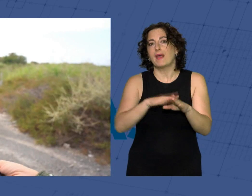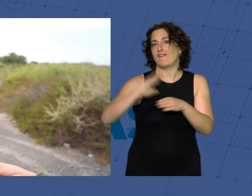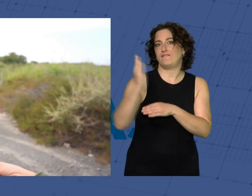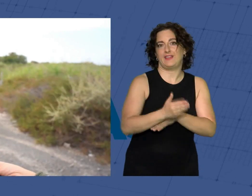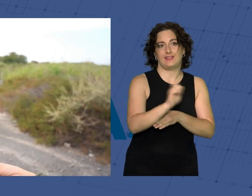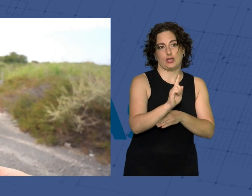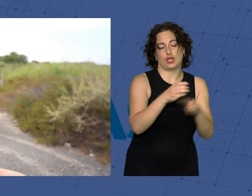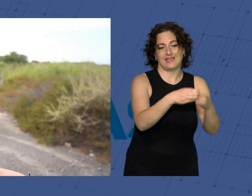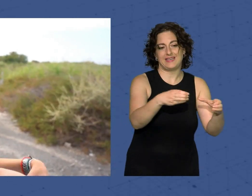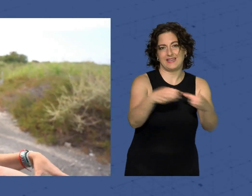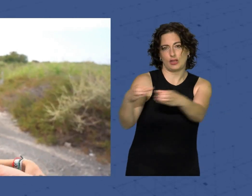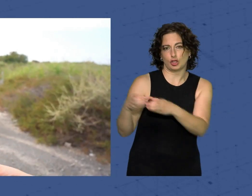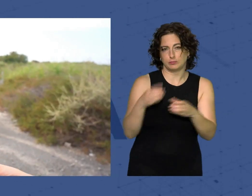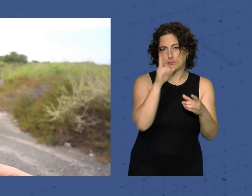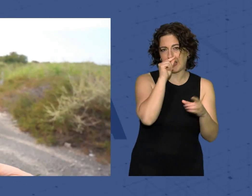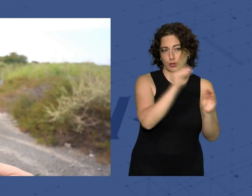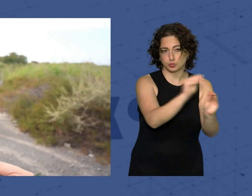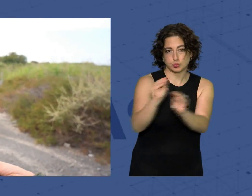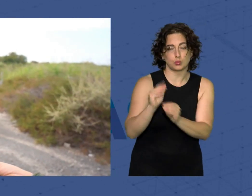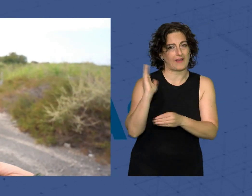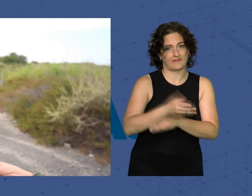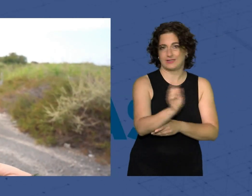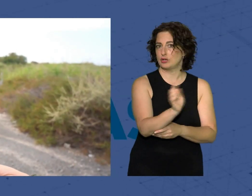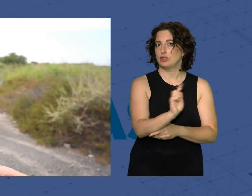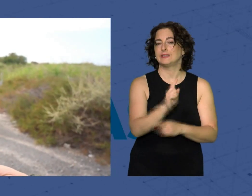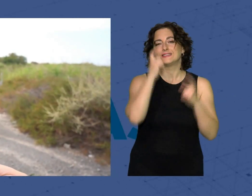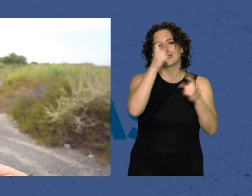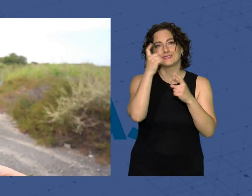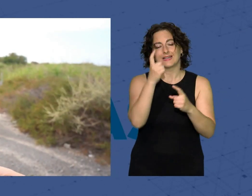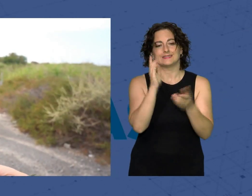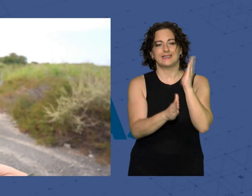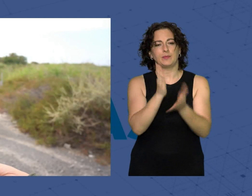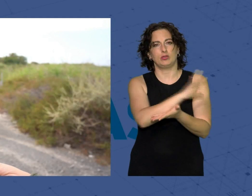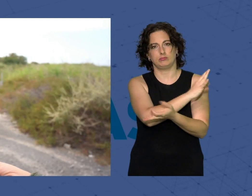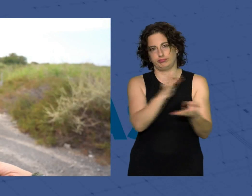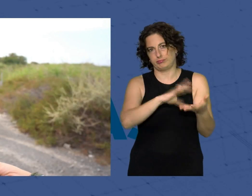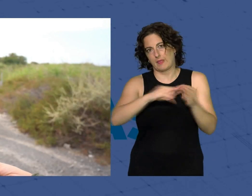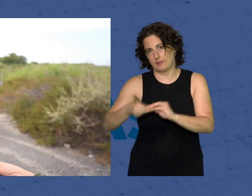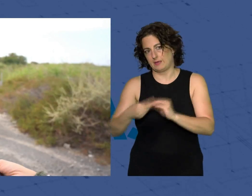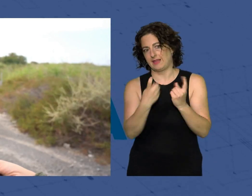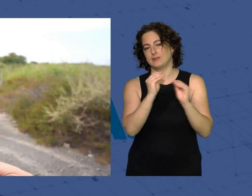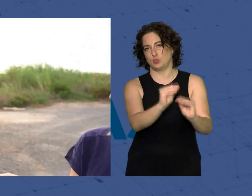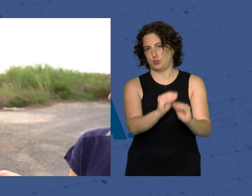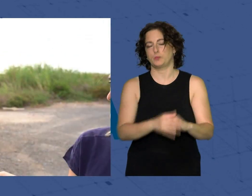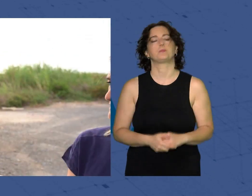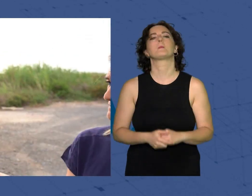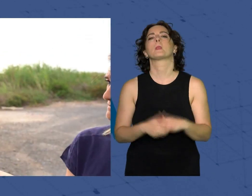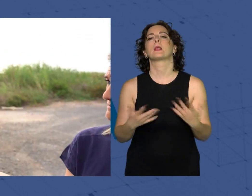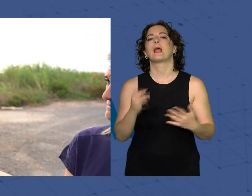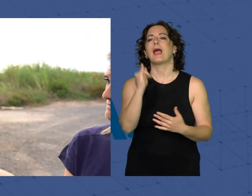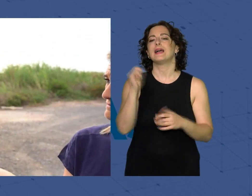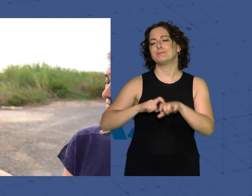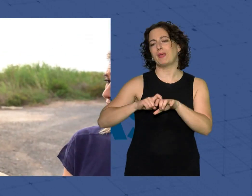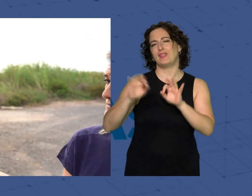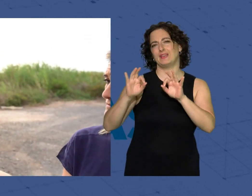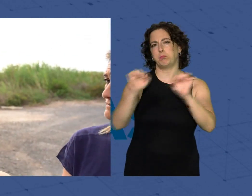esos pequeños nidos que tenemos por toda la ribera y así poder hacer unos tratamientos adecuados a las necesidades que tenemos ahora en el municipio. Hay una serie de especies